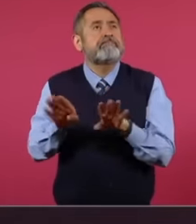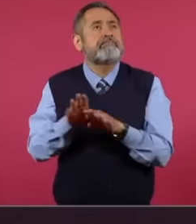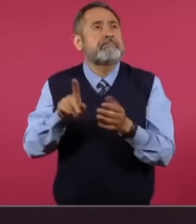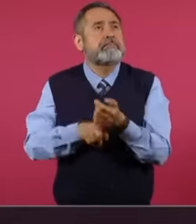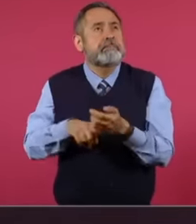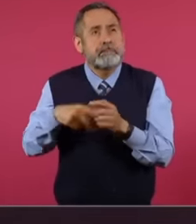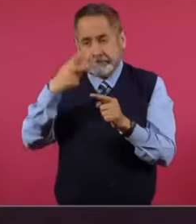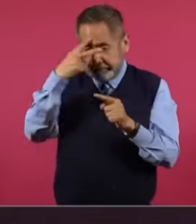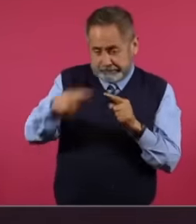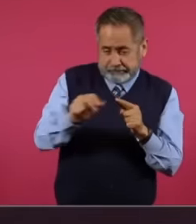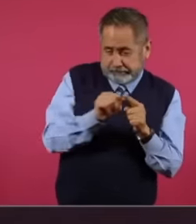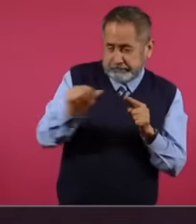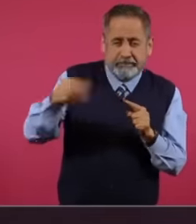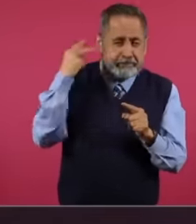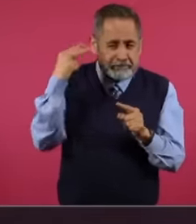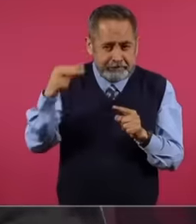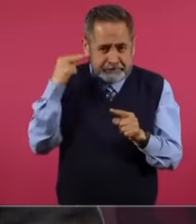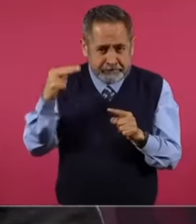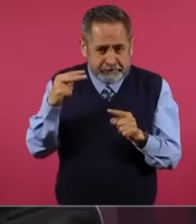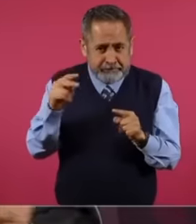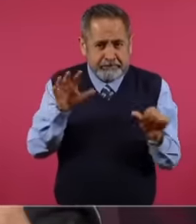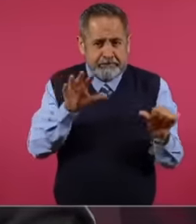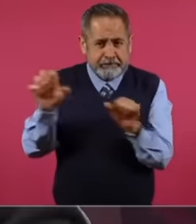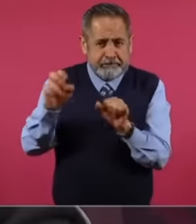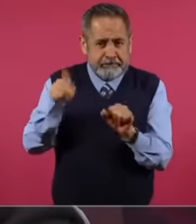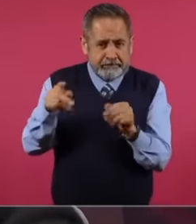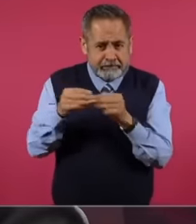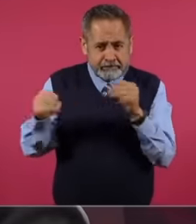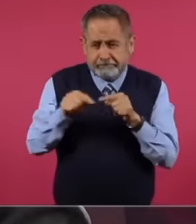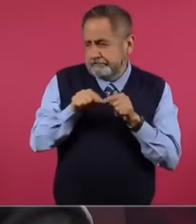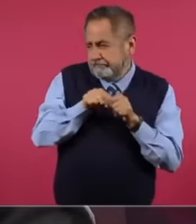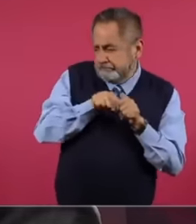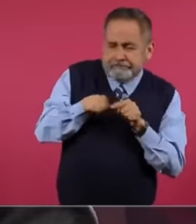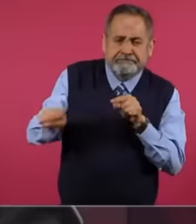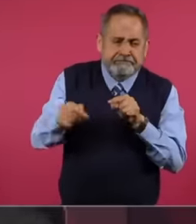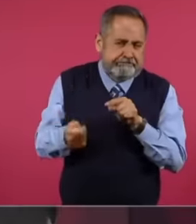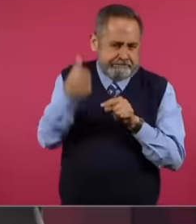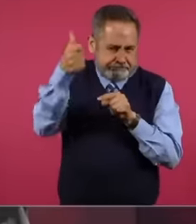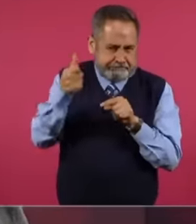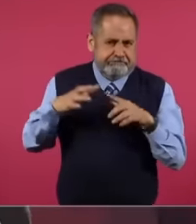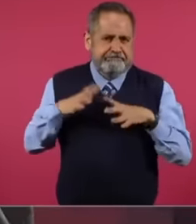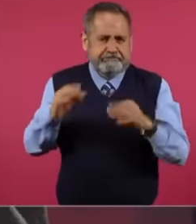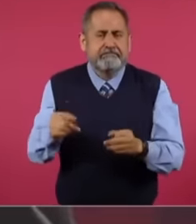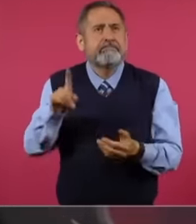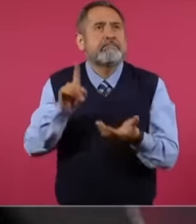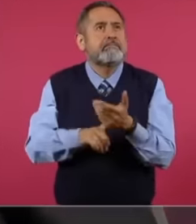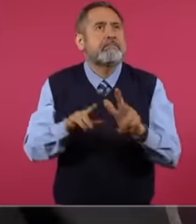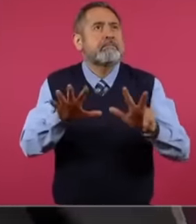de México a Veracruz, 600 kilómetros, y se inauguró en